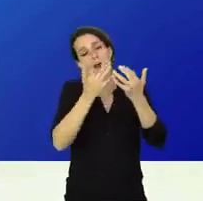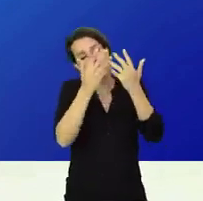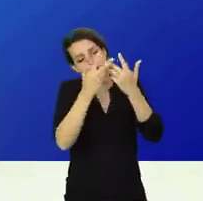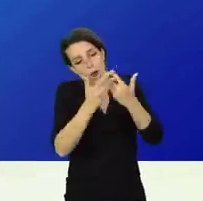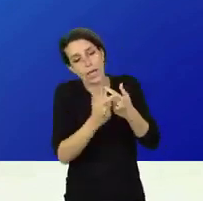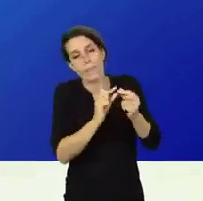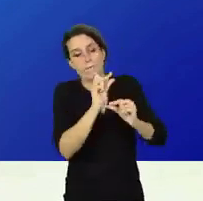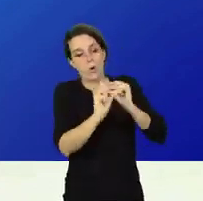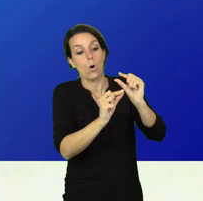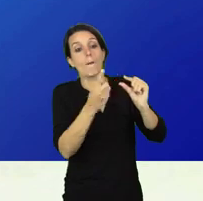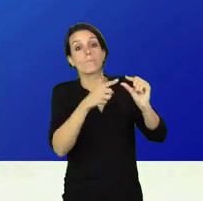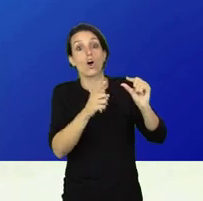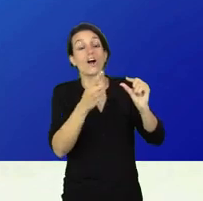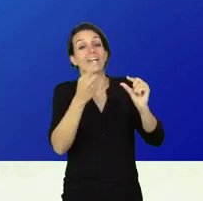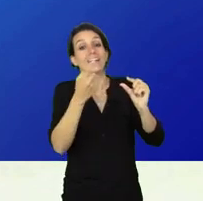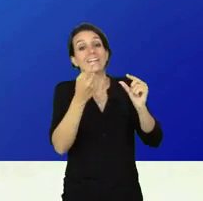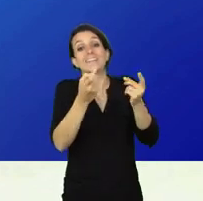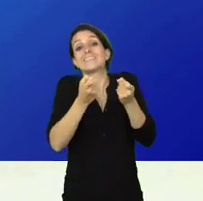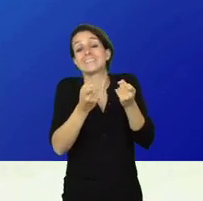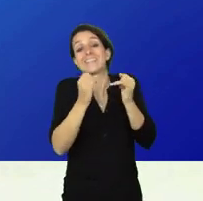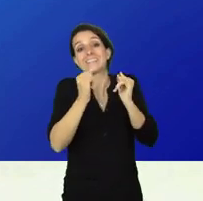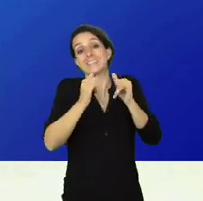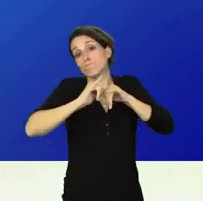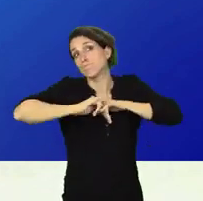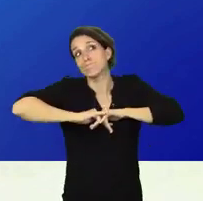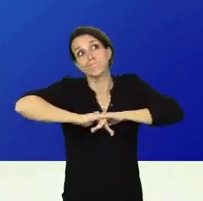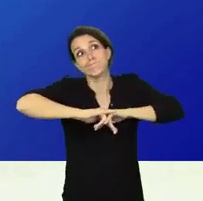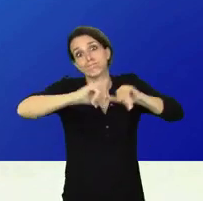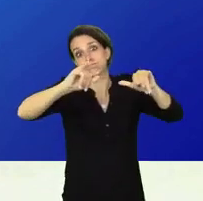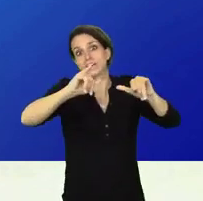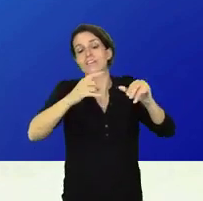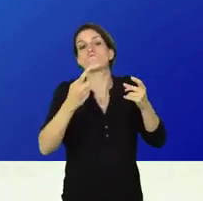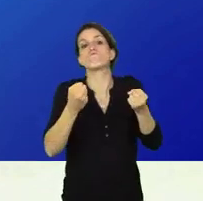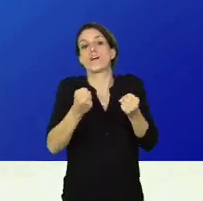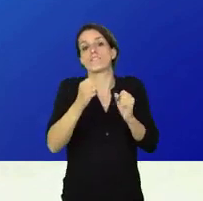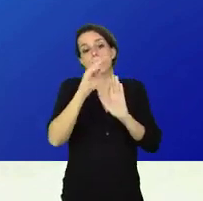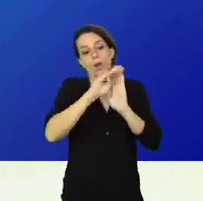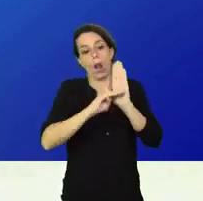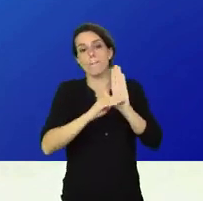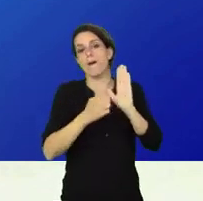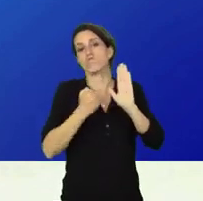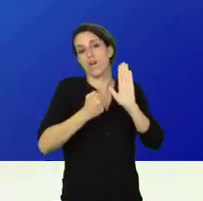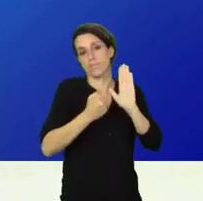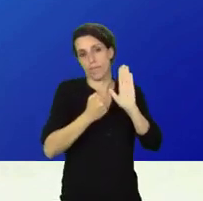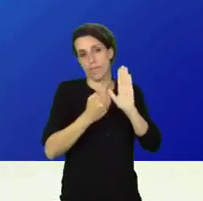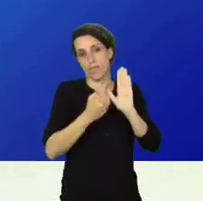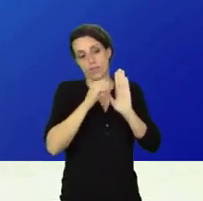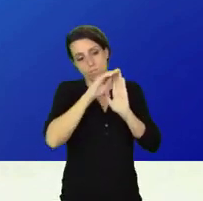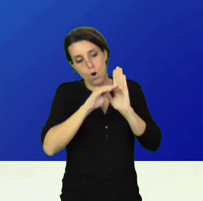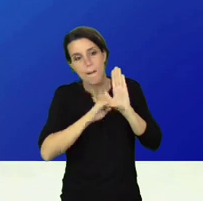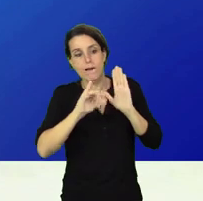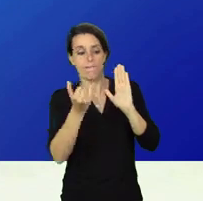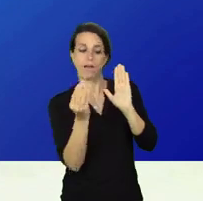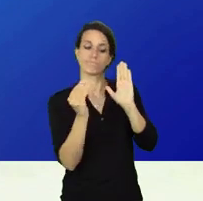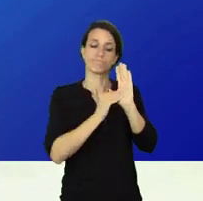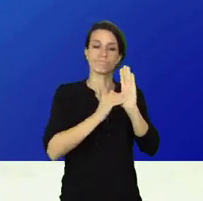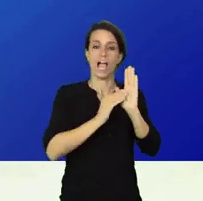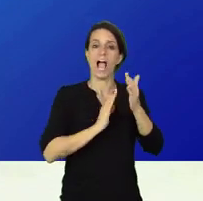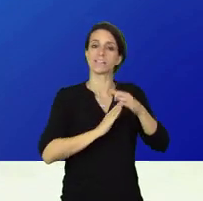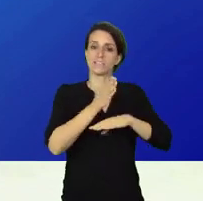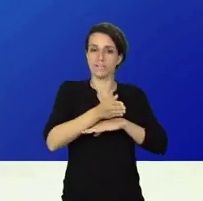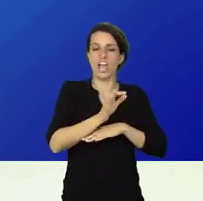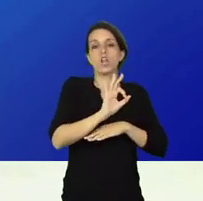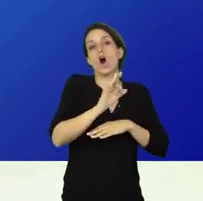tratando de construir, pero también es verdad que es necesario que se presente de manera más sólida, como para que todas estas propuestas no sean propuestas